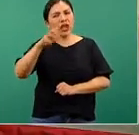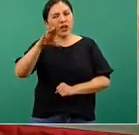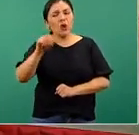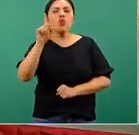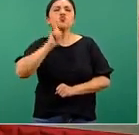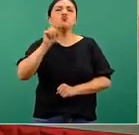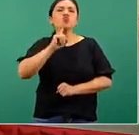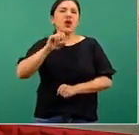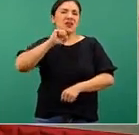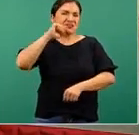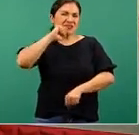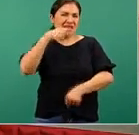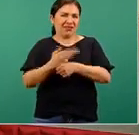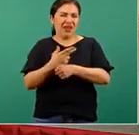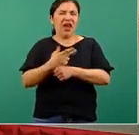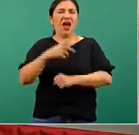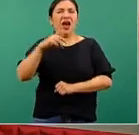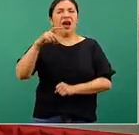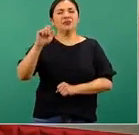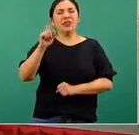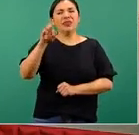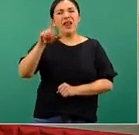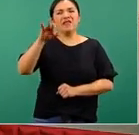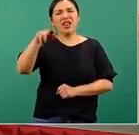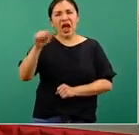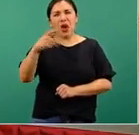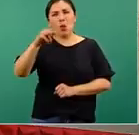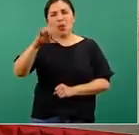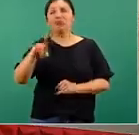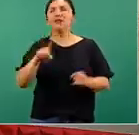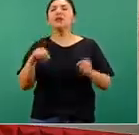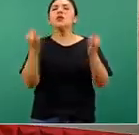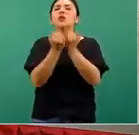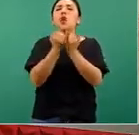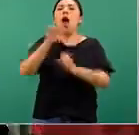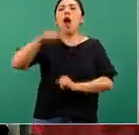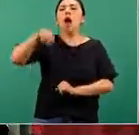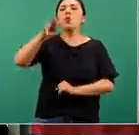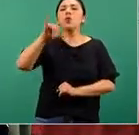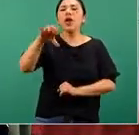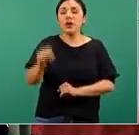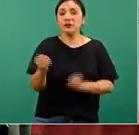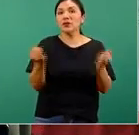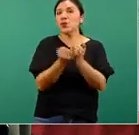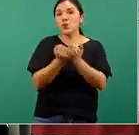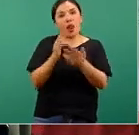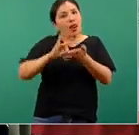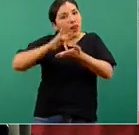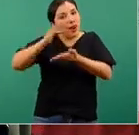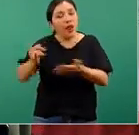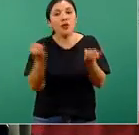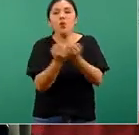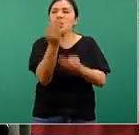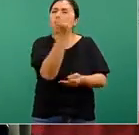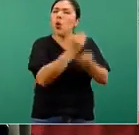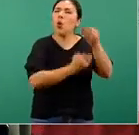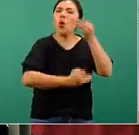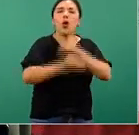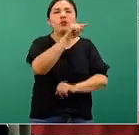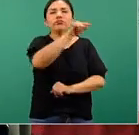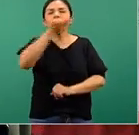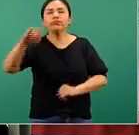también a la ANUYES, a la Asociación Nacional de Universidades e Instituciones de Educación Superior, y a todas y cada una de